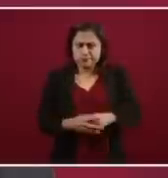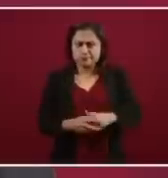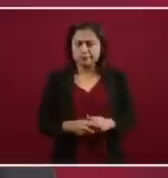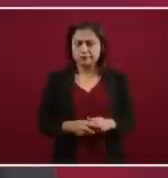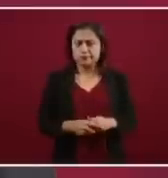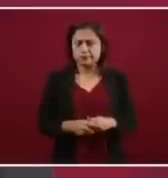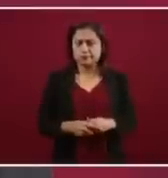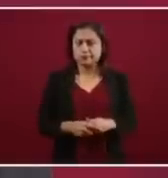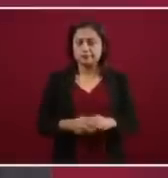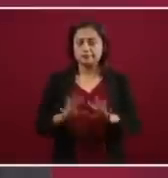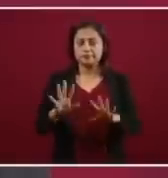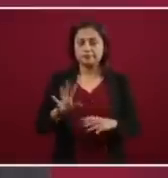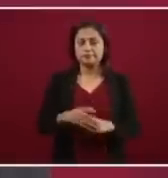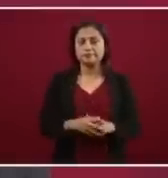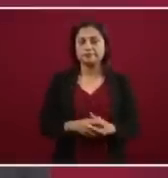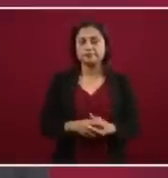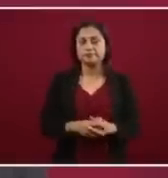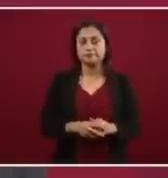Miren,